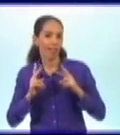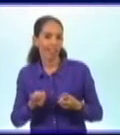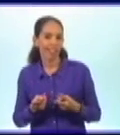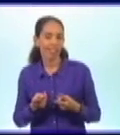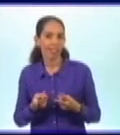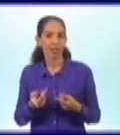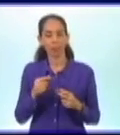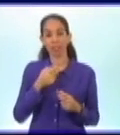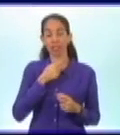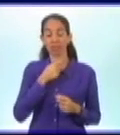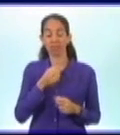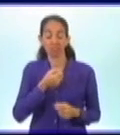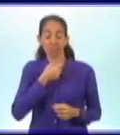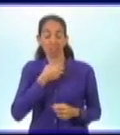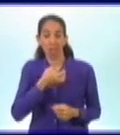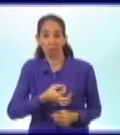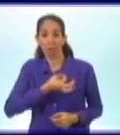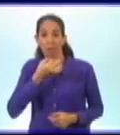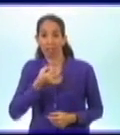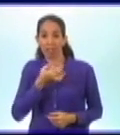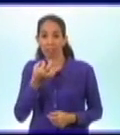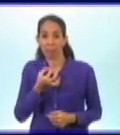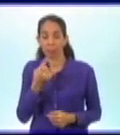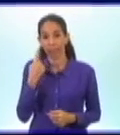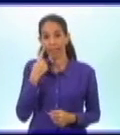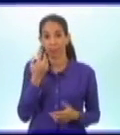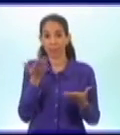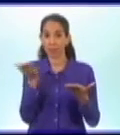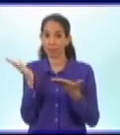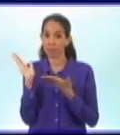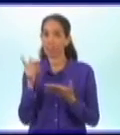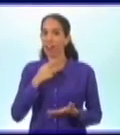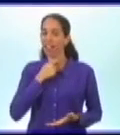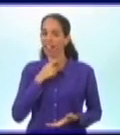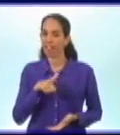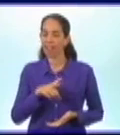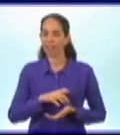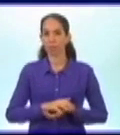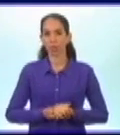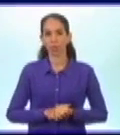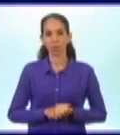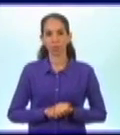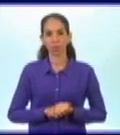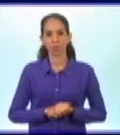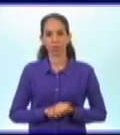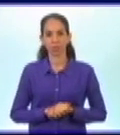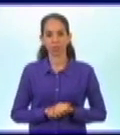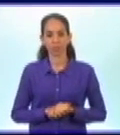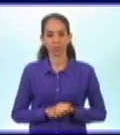de cualquier tipo. Y te estamos presentando los ejemplos.